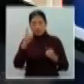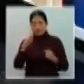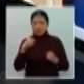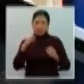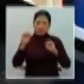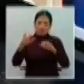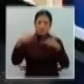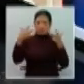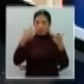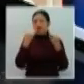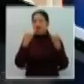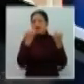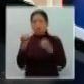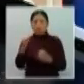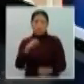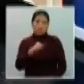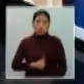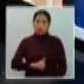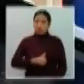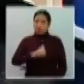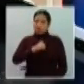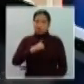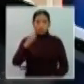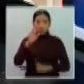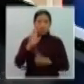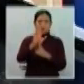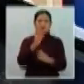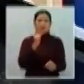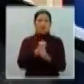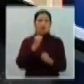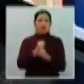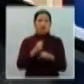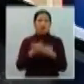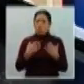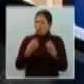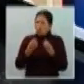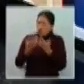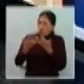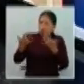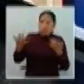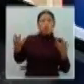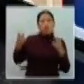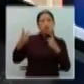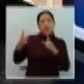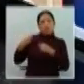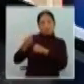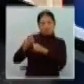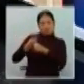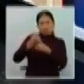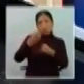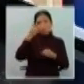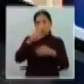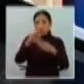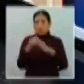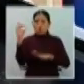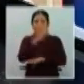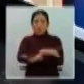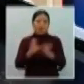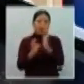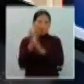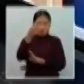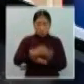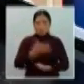mí, pues es un orgullo presentar el trabajo que mucha gente estamos haciendo para que el día del censo sea una